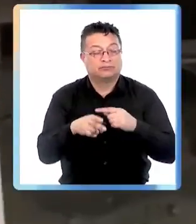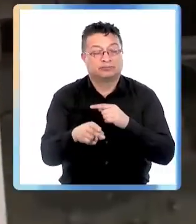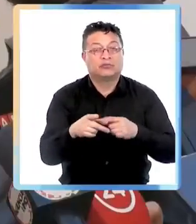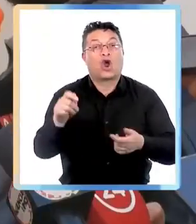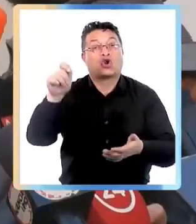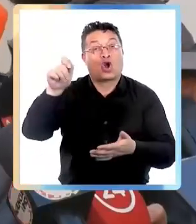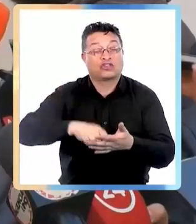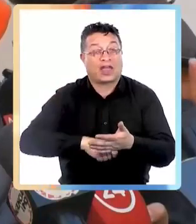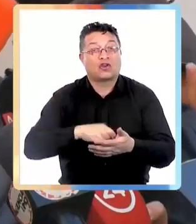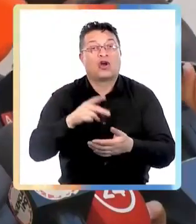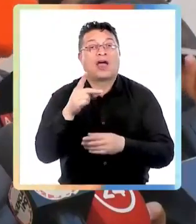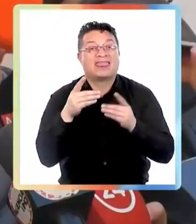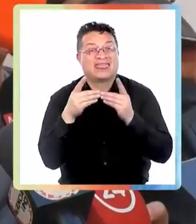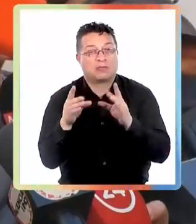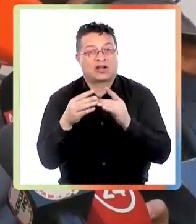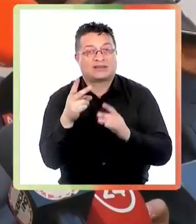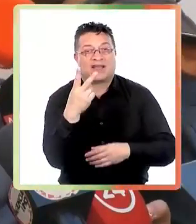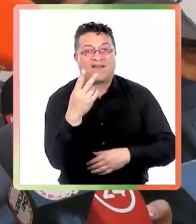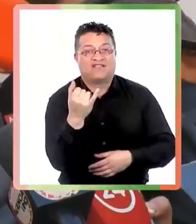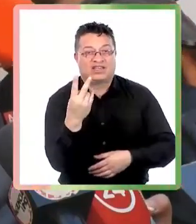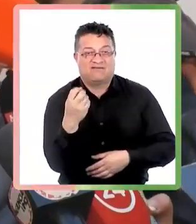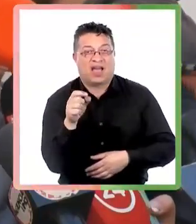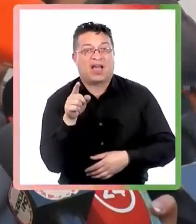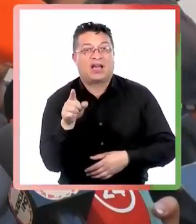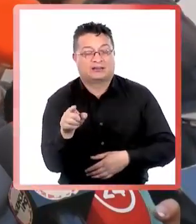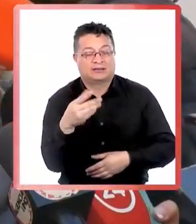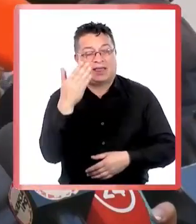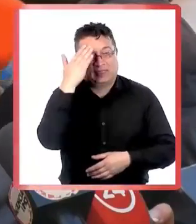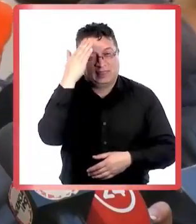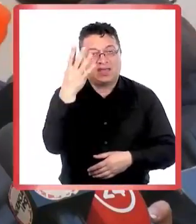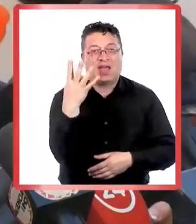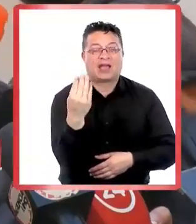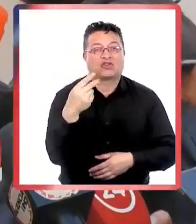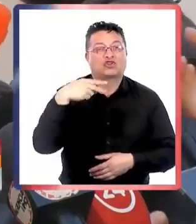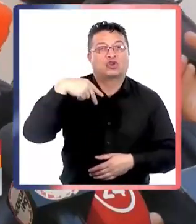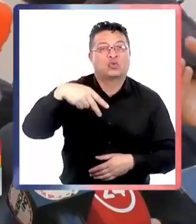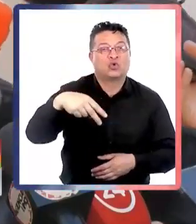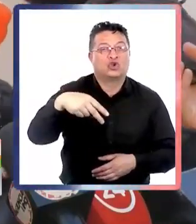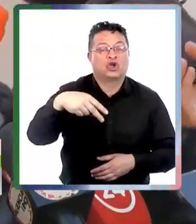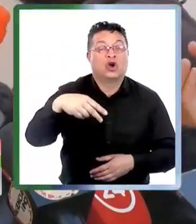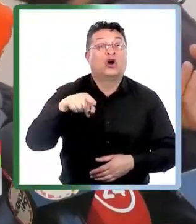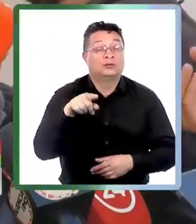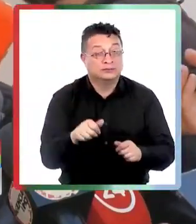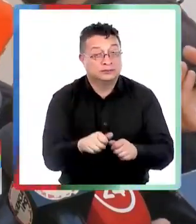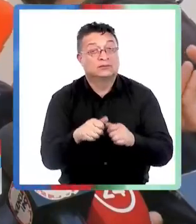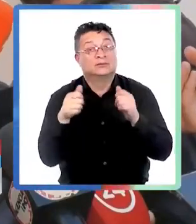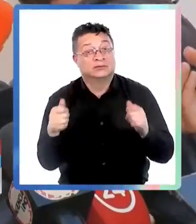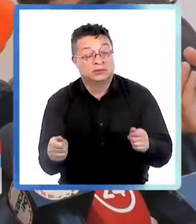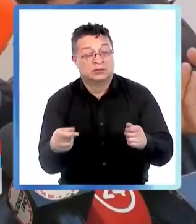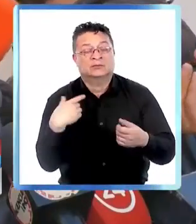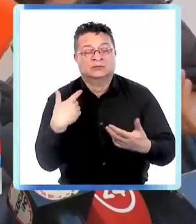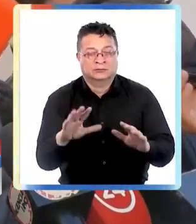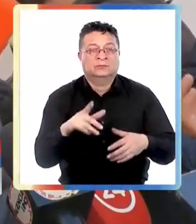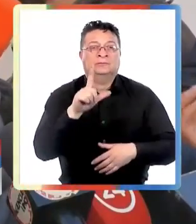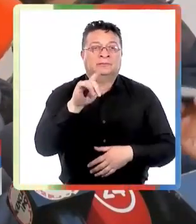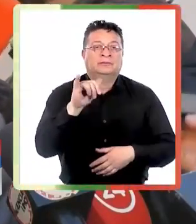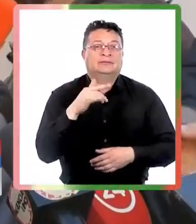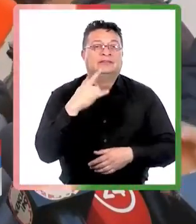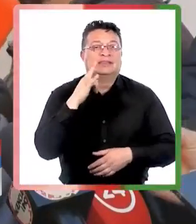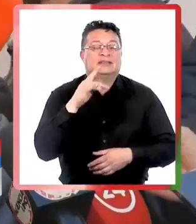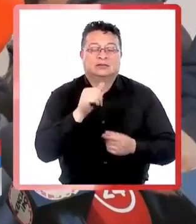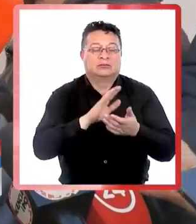El término del contrato con Democracia Viva, que fue el día 14 de julio, y que además llevaba